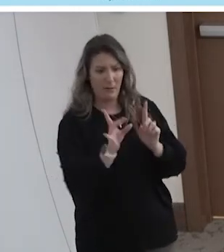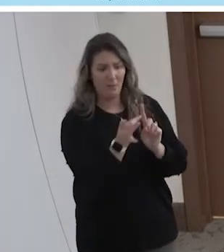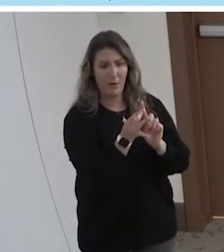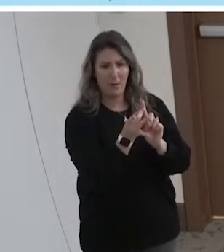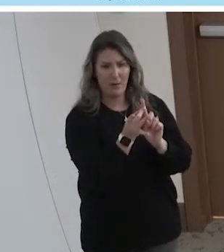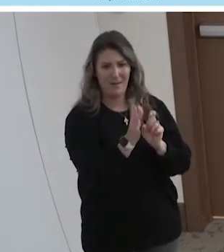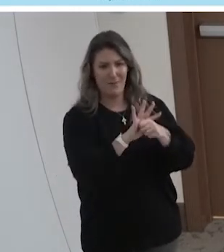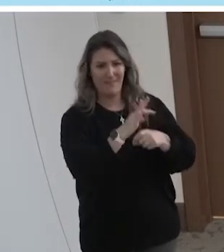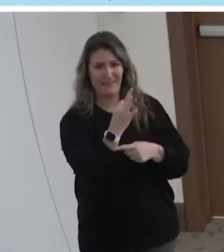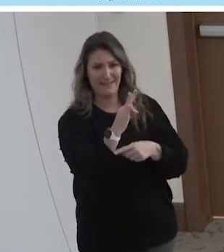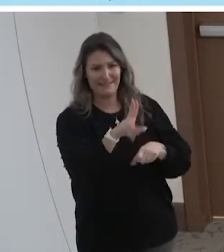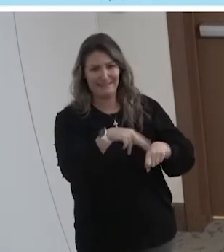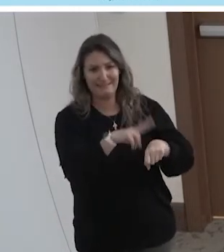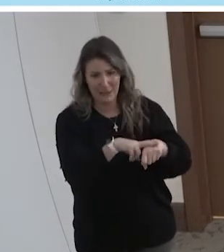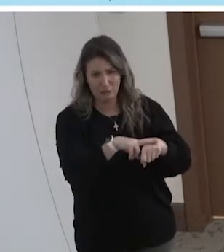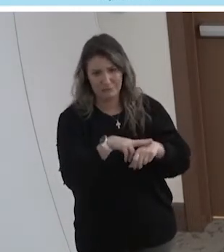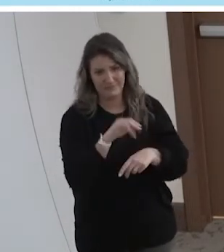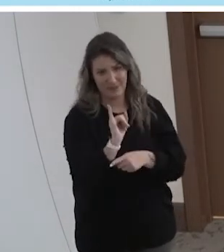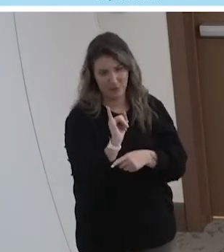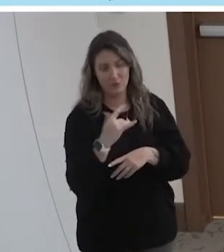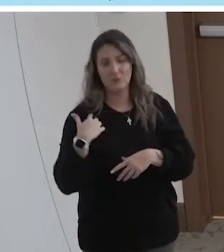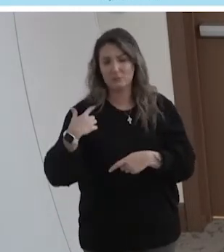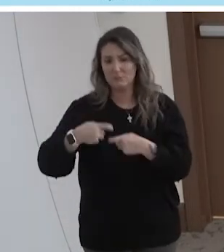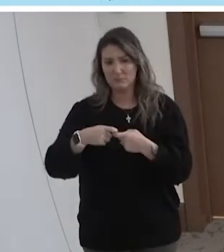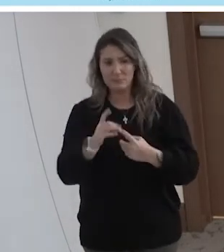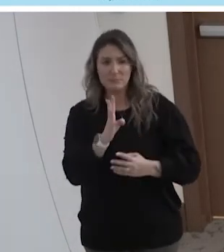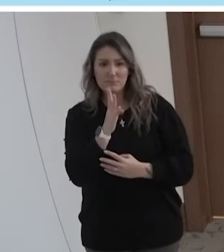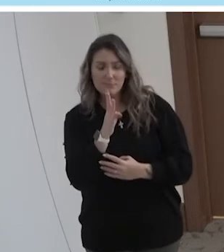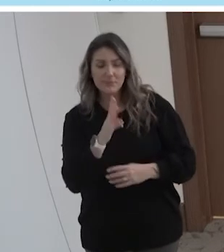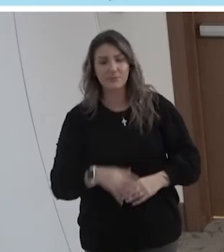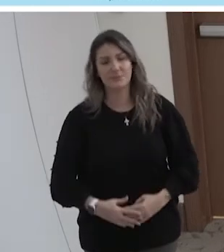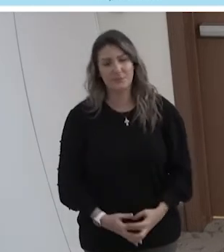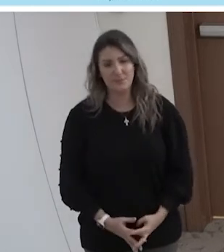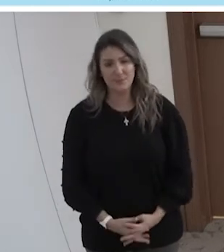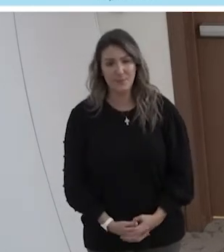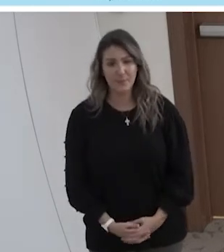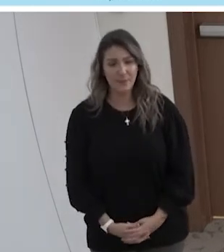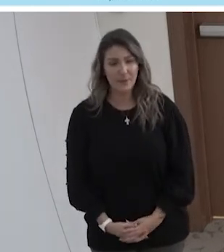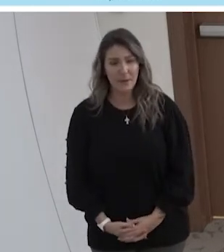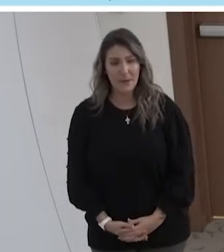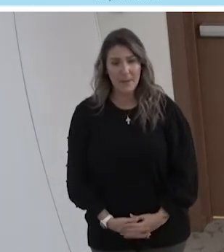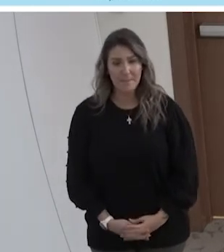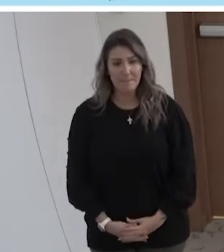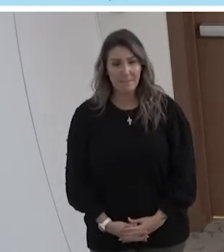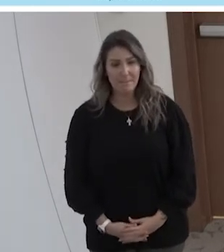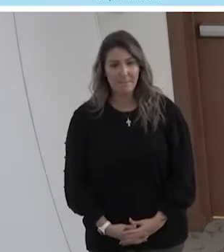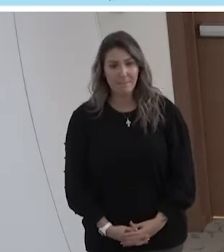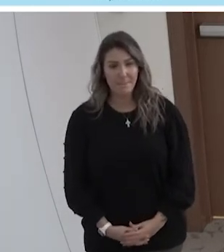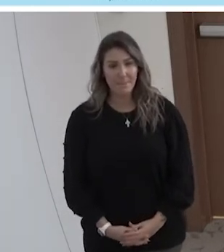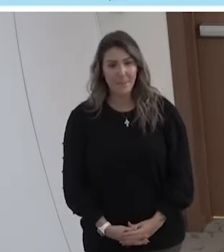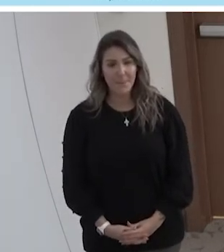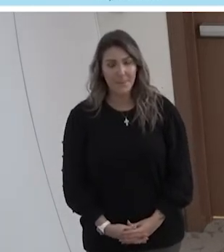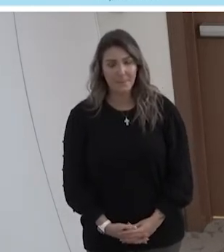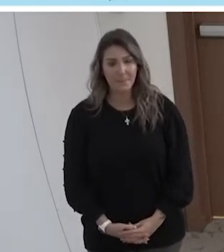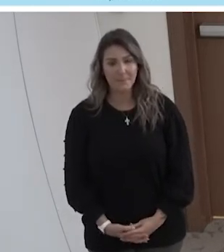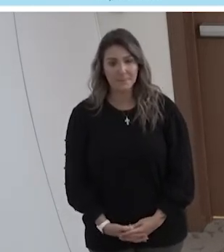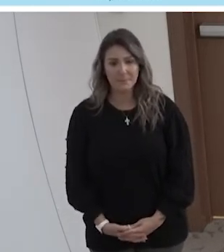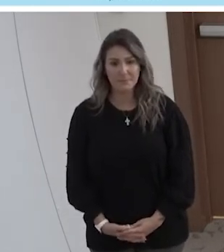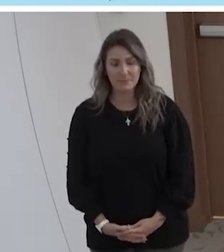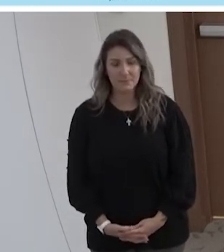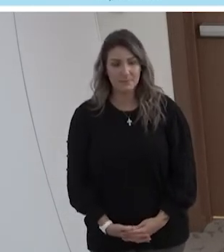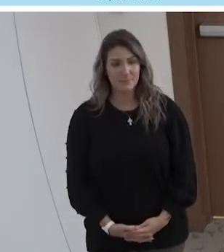infection. Así que sabemos que la vacuna para el COVID-19 protege aún más que